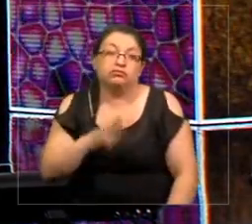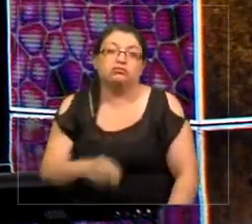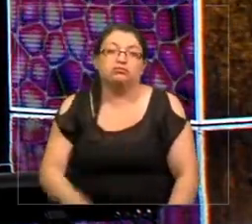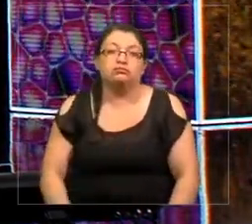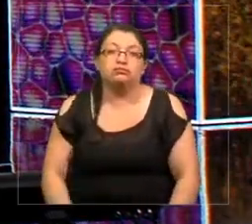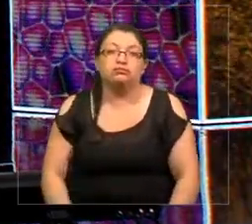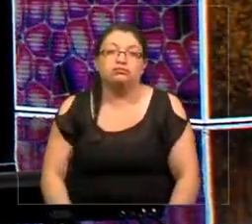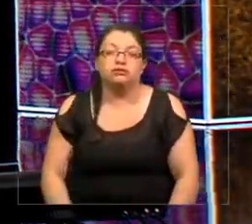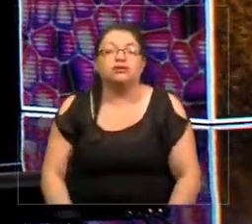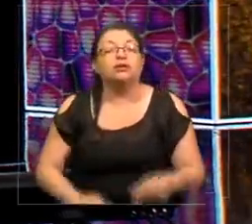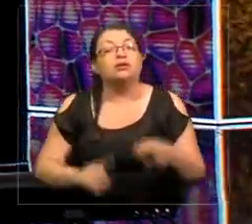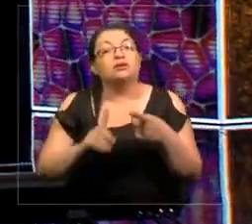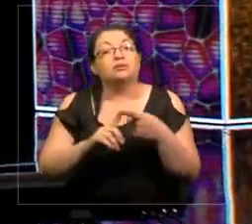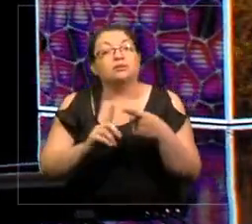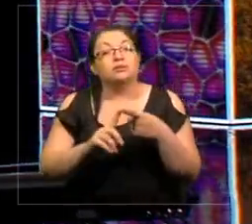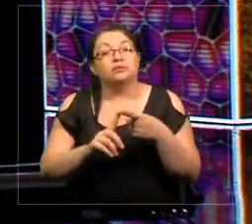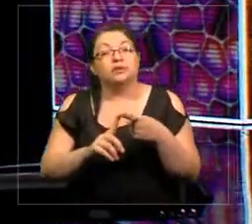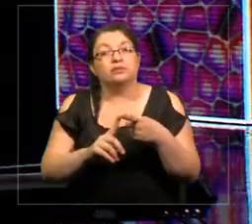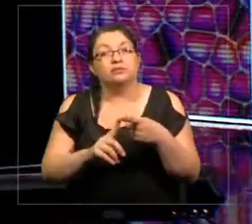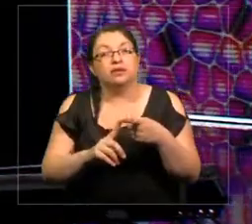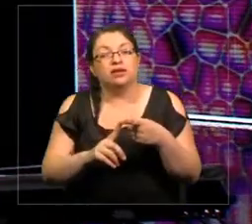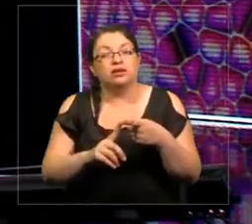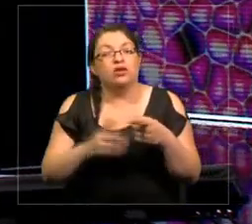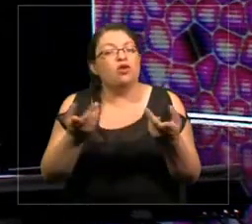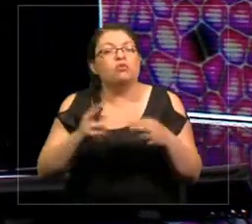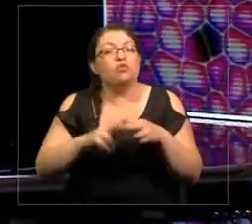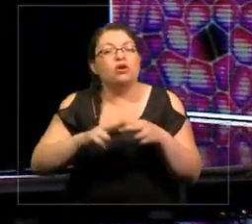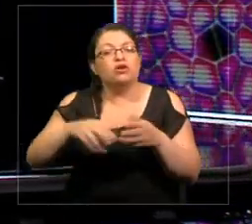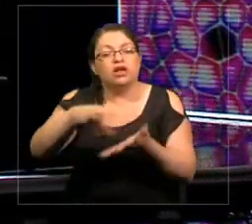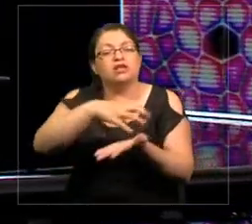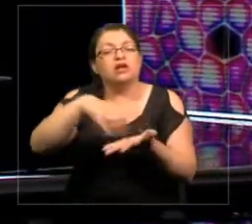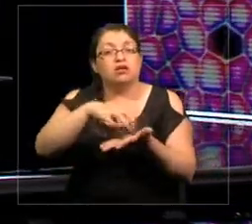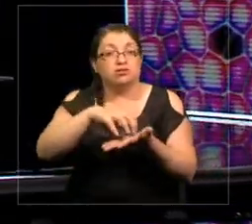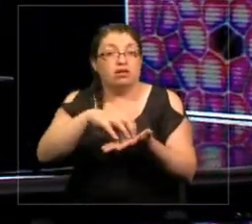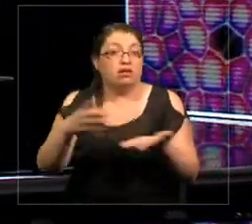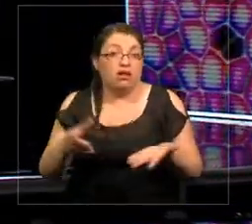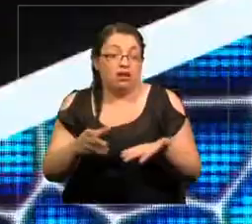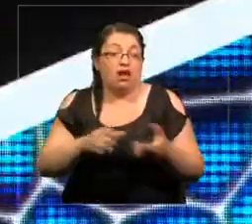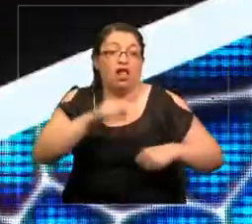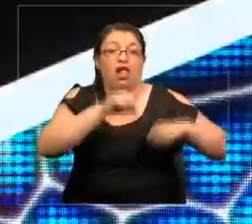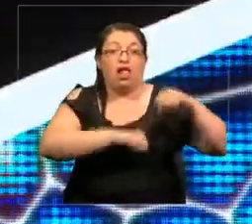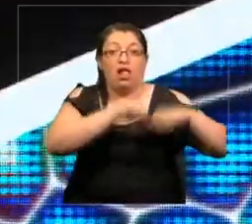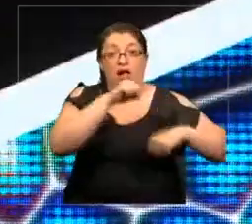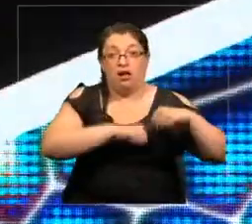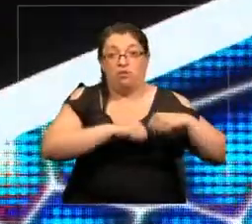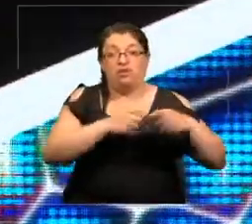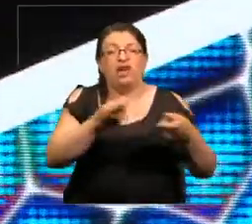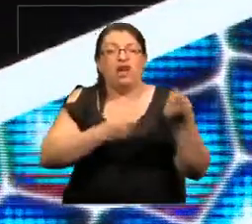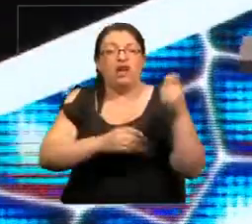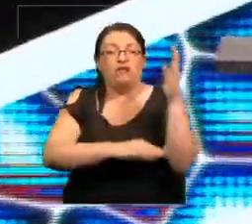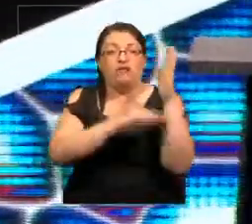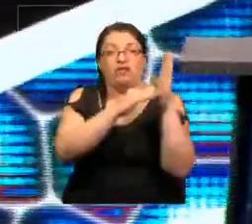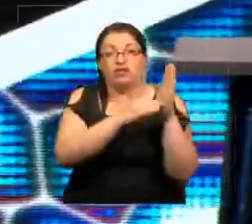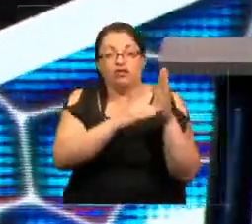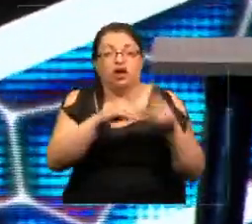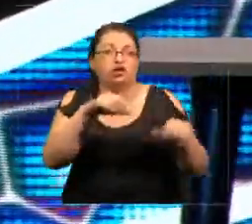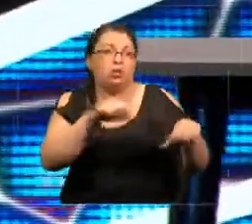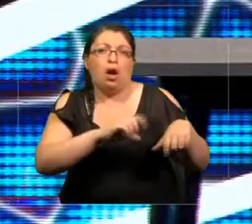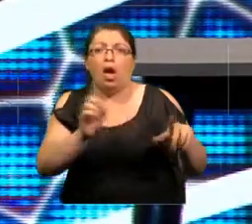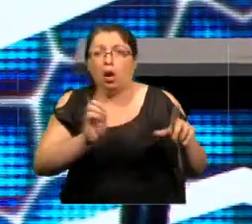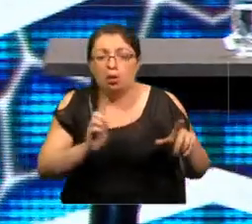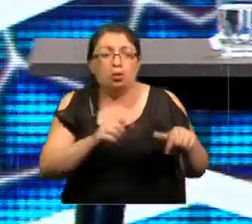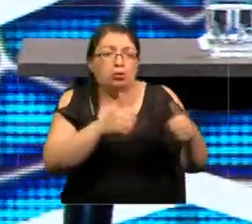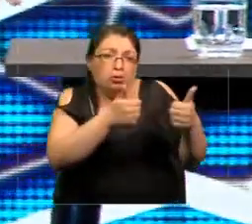sea el principal actor de la fábrica de la ciudad es el desarrollador inmobiliario no está mal pues hasta aquí